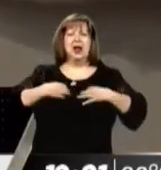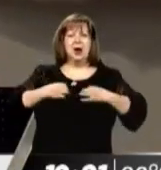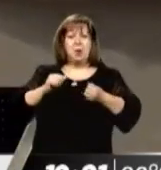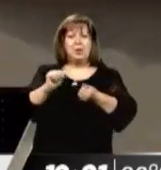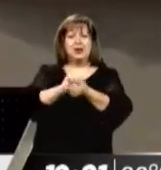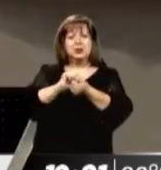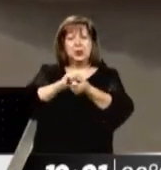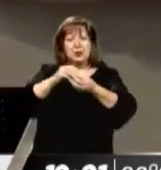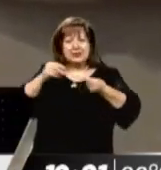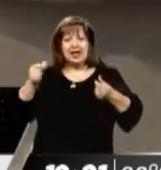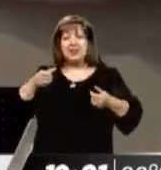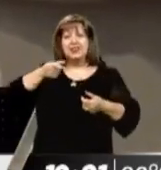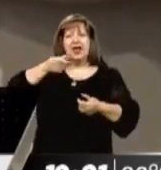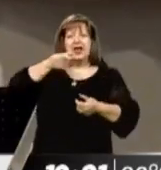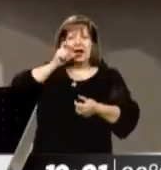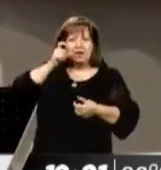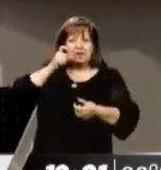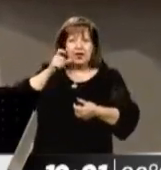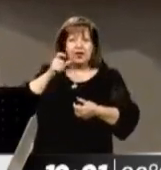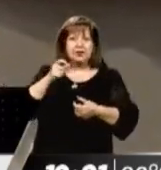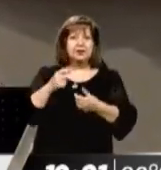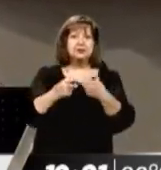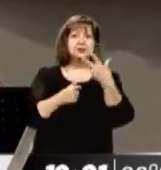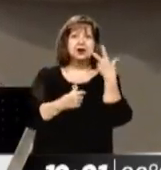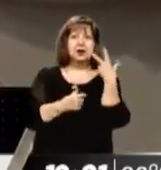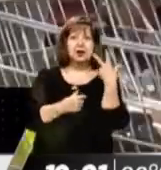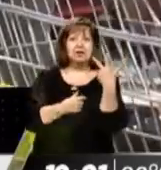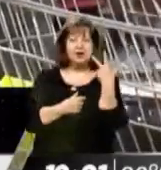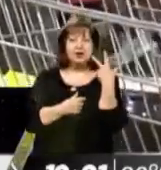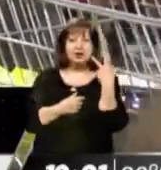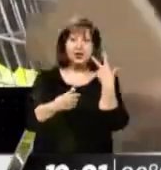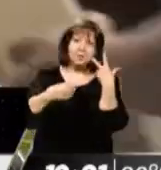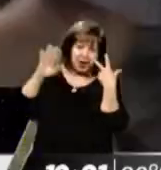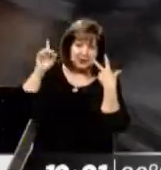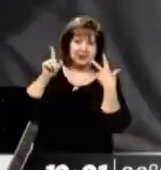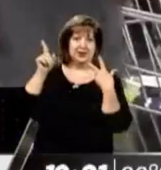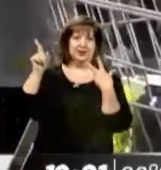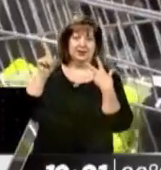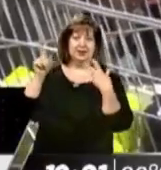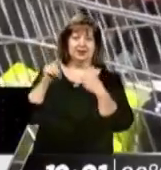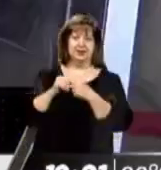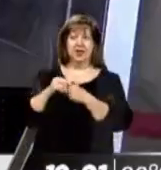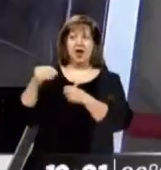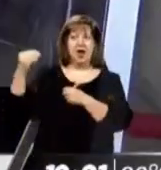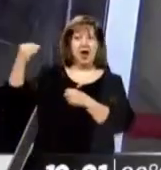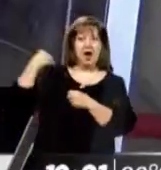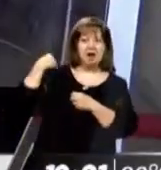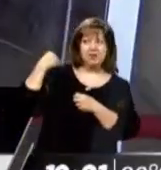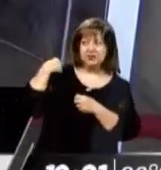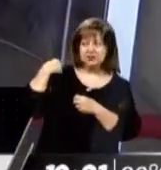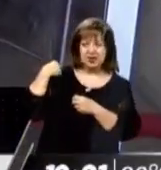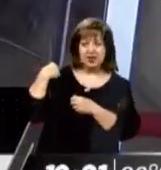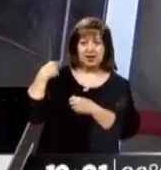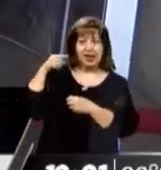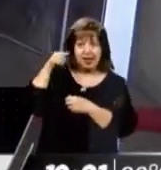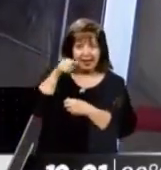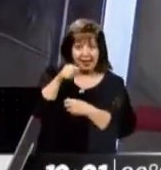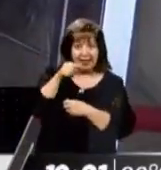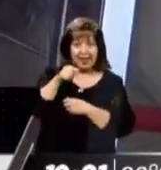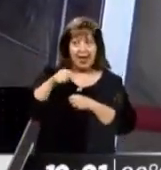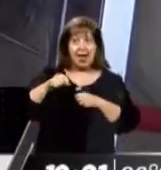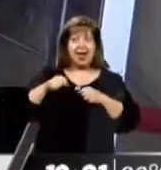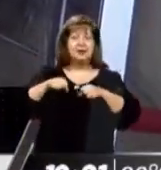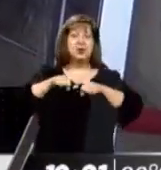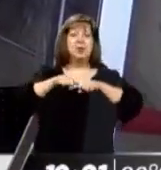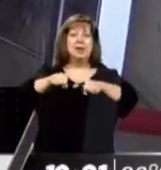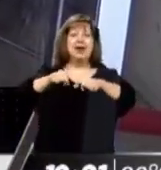suavizantes, café, el café también, el triple, mucho triple más caro para nosotros. Nos dieron el dato de este supermercado